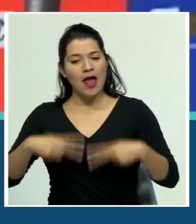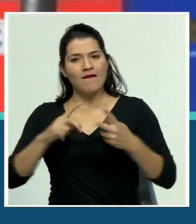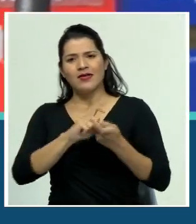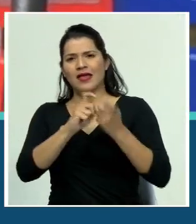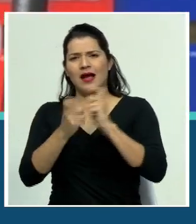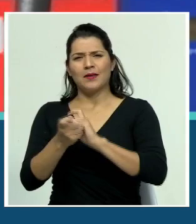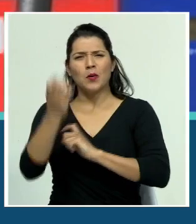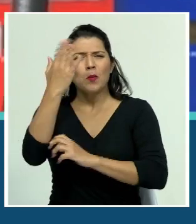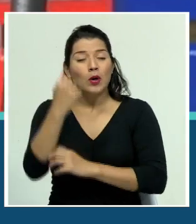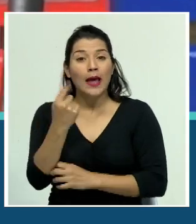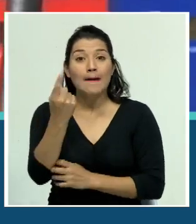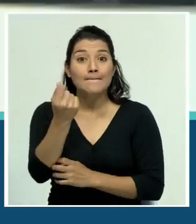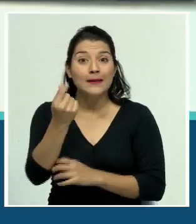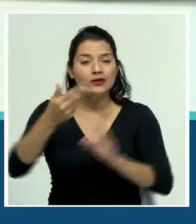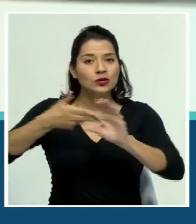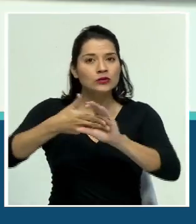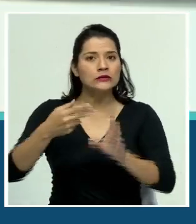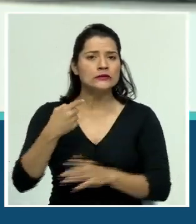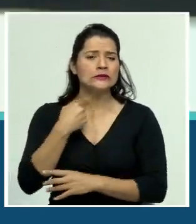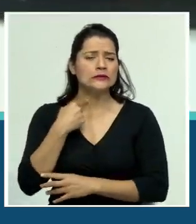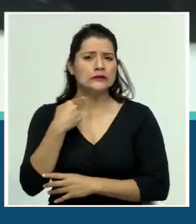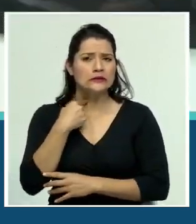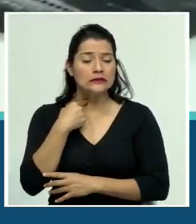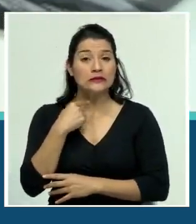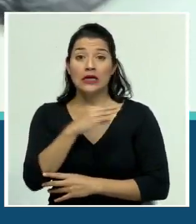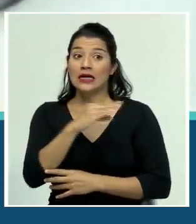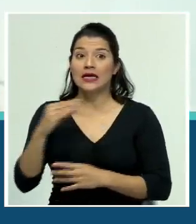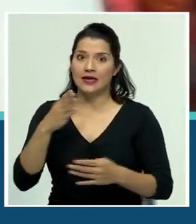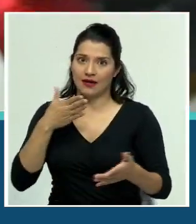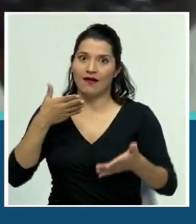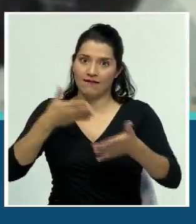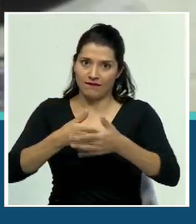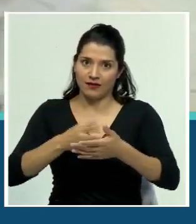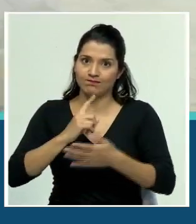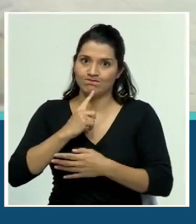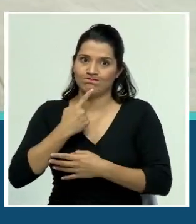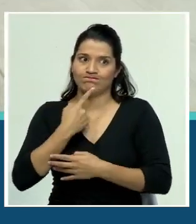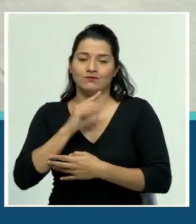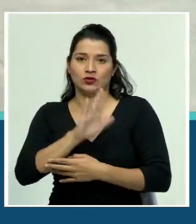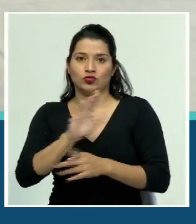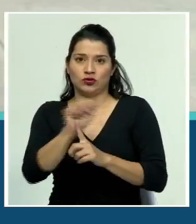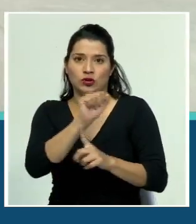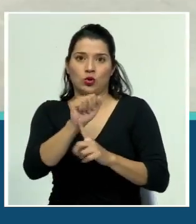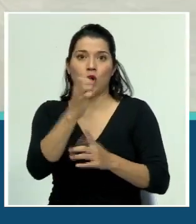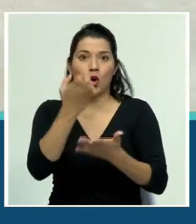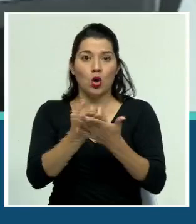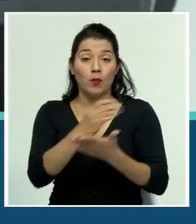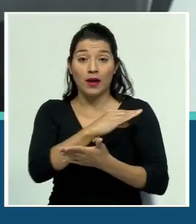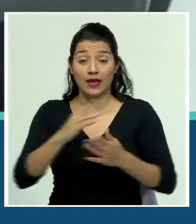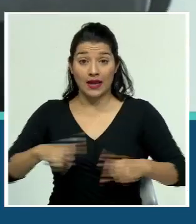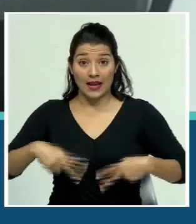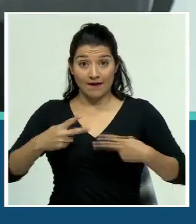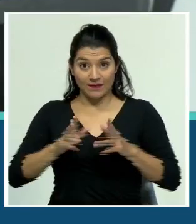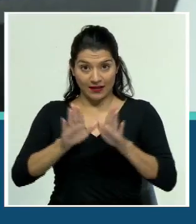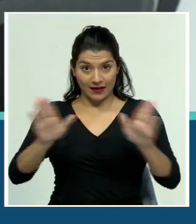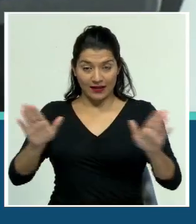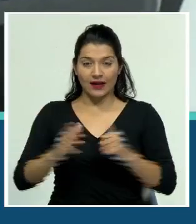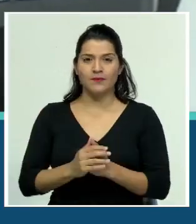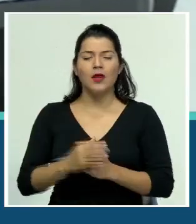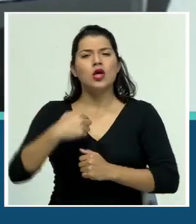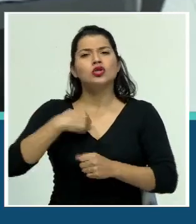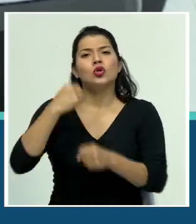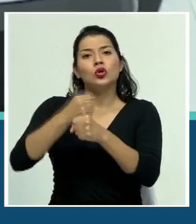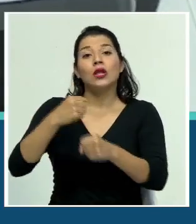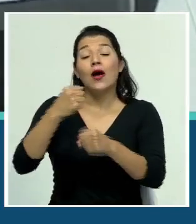costo de los precios de los combustibles que impacta severamente en su economía y en su vida en general. Yo trabajo